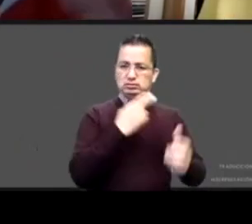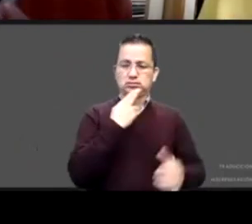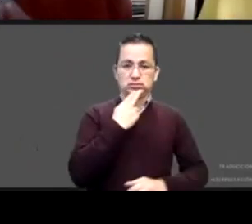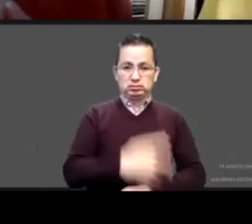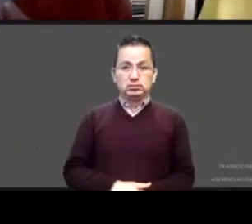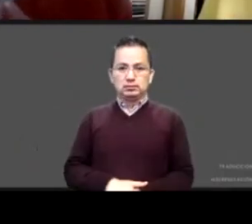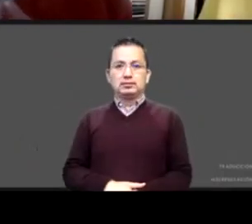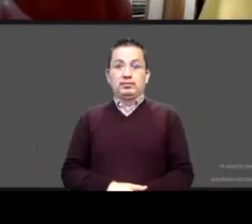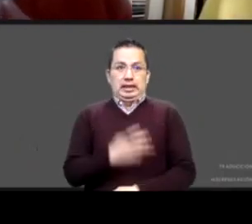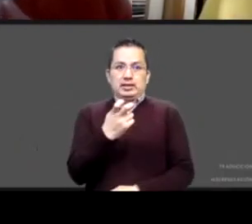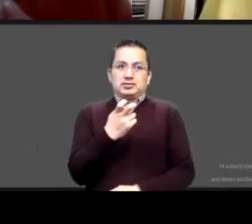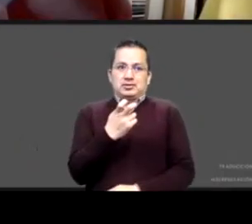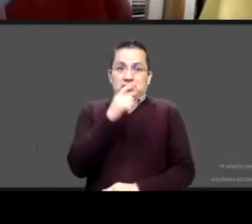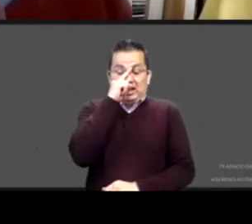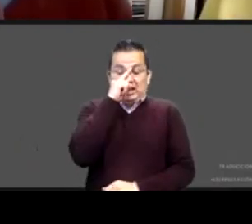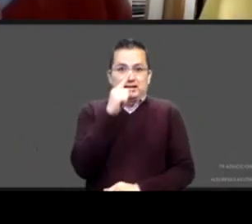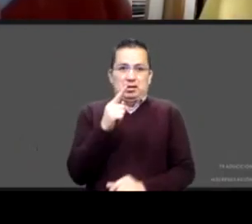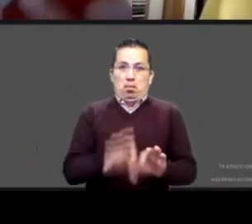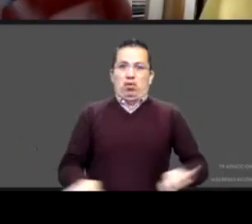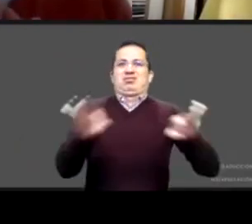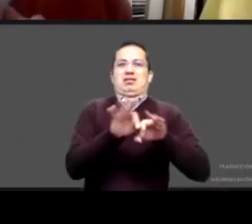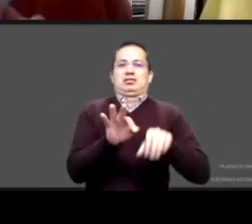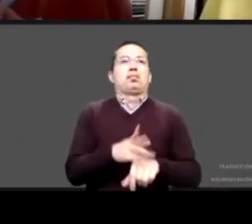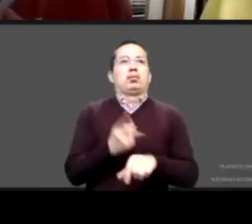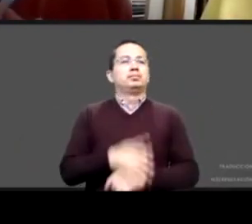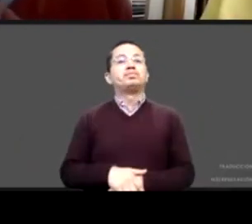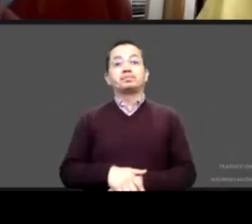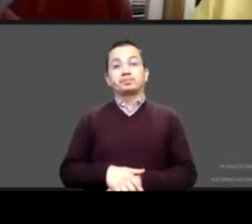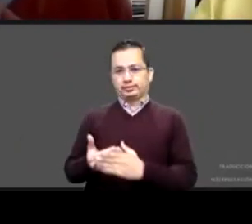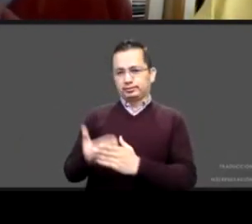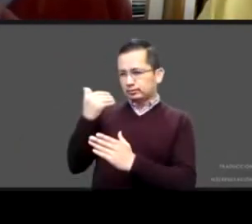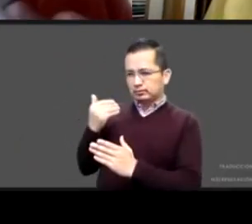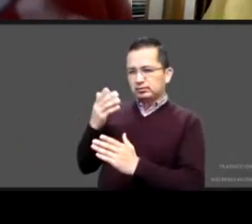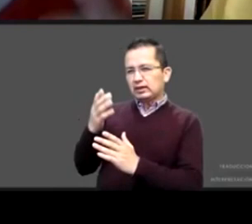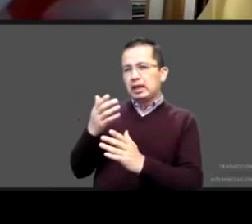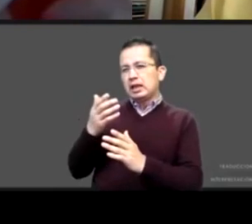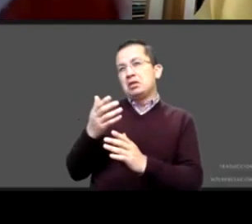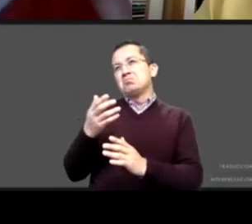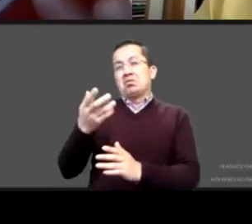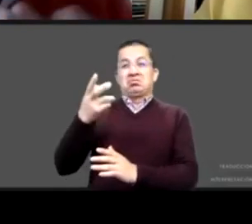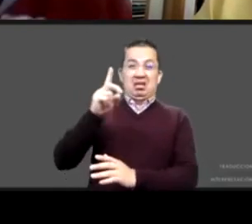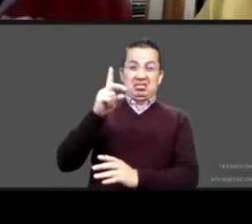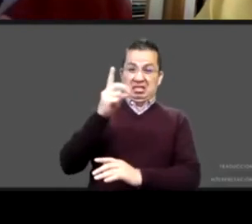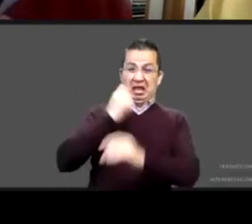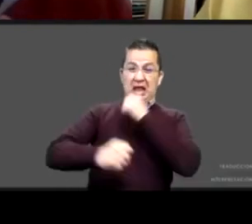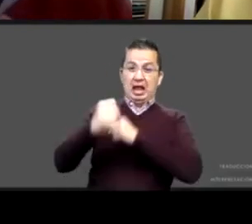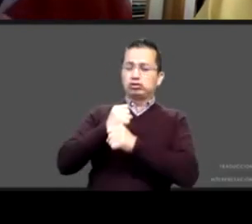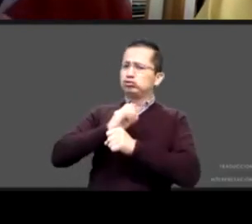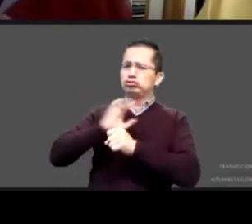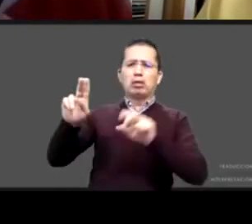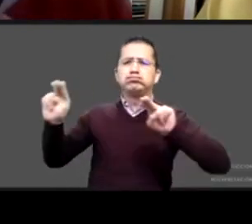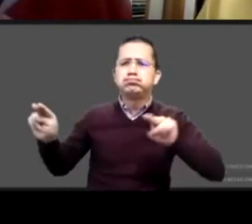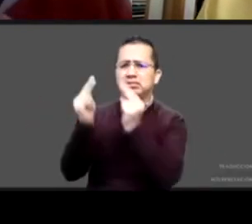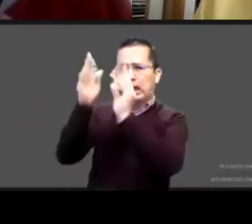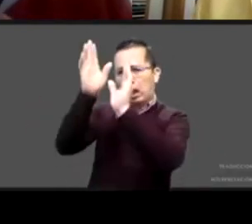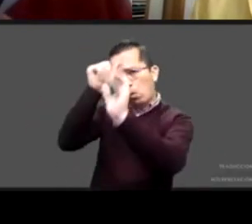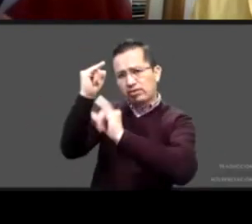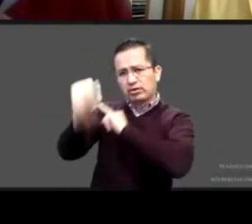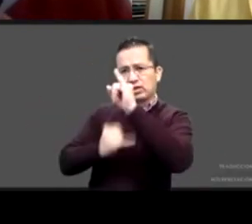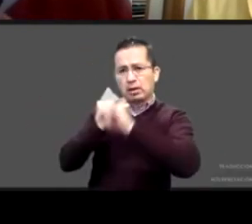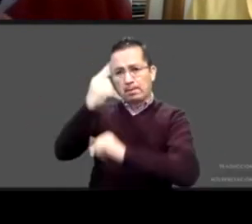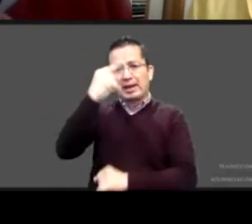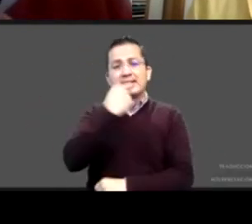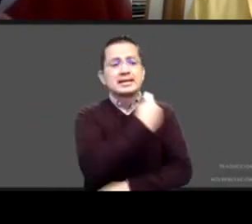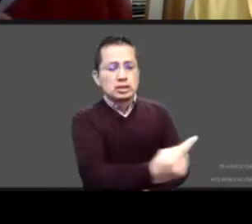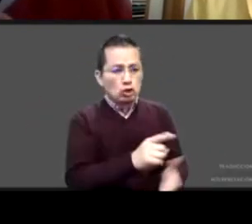tiene apenas 30 años, pero el desarrollo de Internet en el mundo tiene aproximadamente